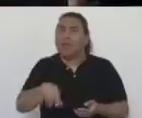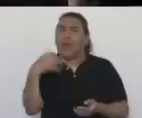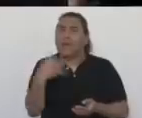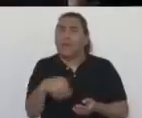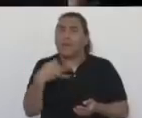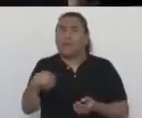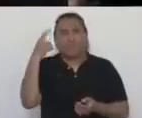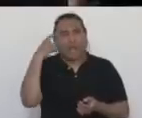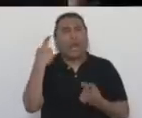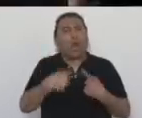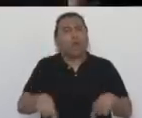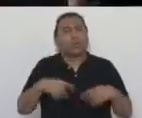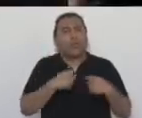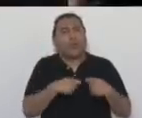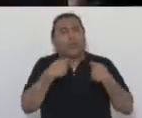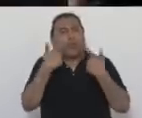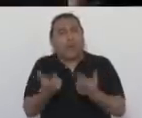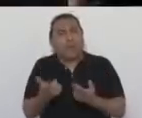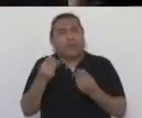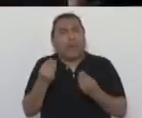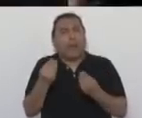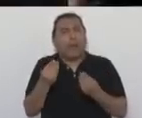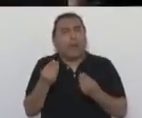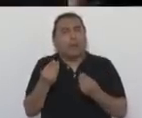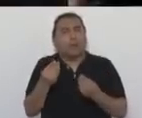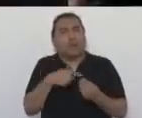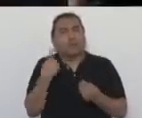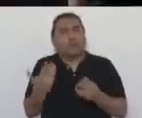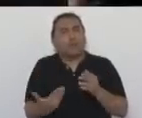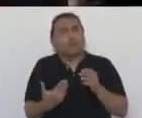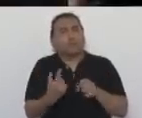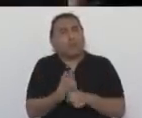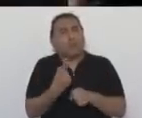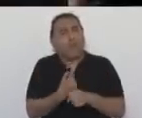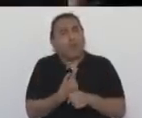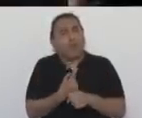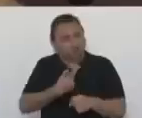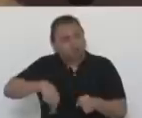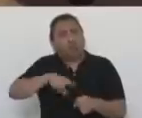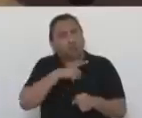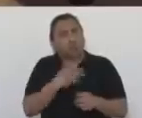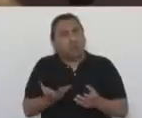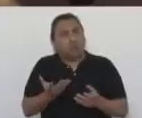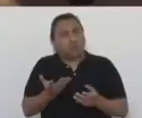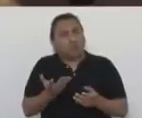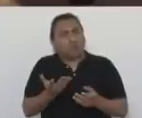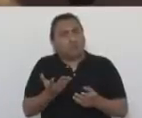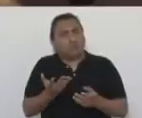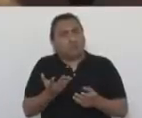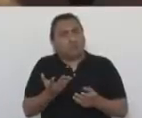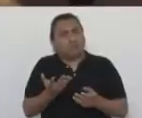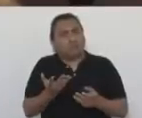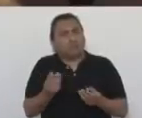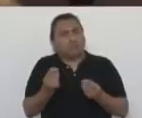queremos dejar en esa mesa. Nosotros primero. Nosotros más que nadie. No hay ningún